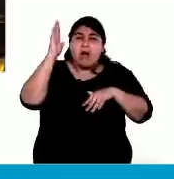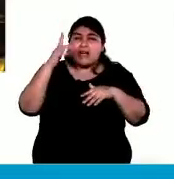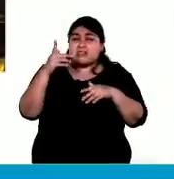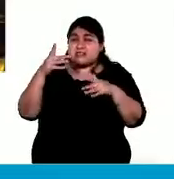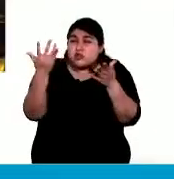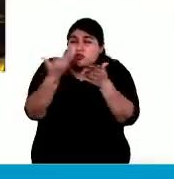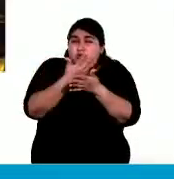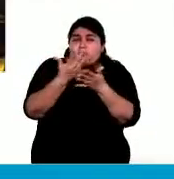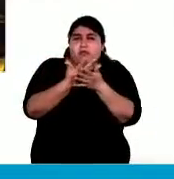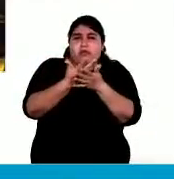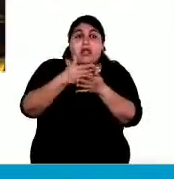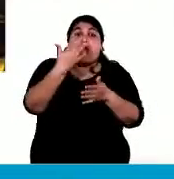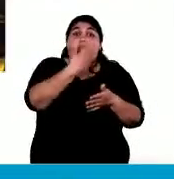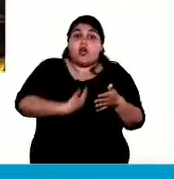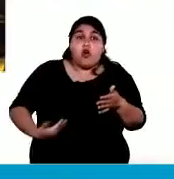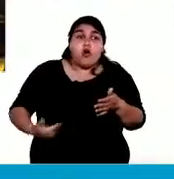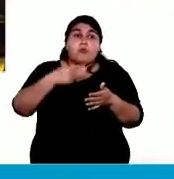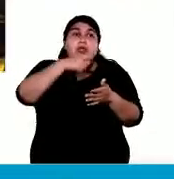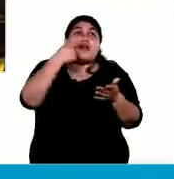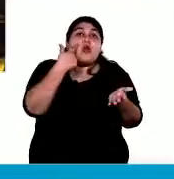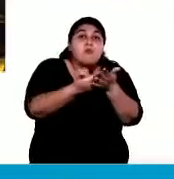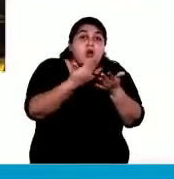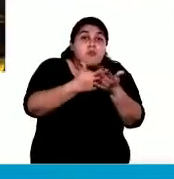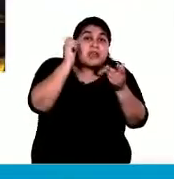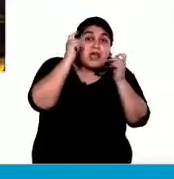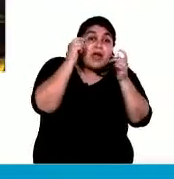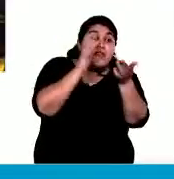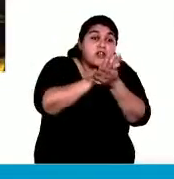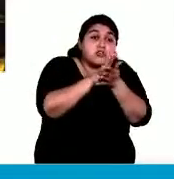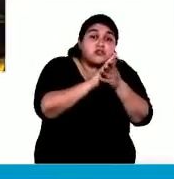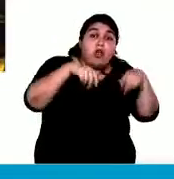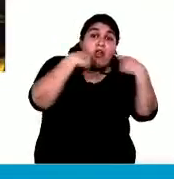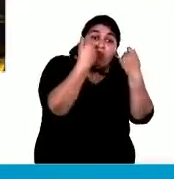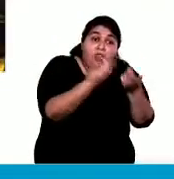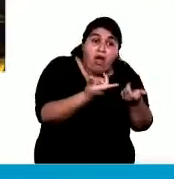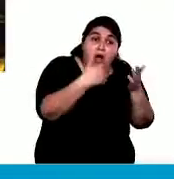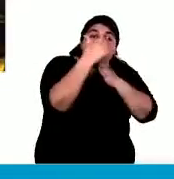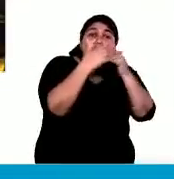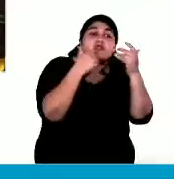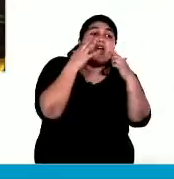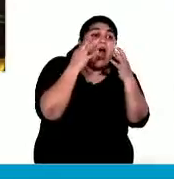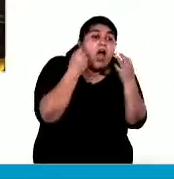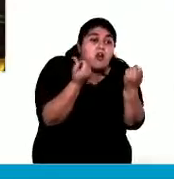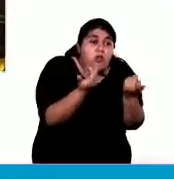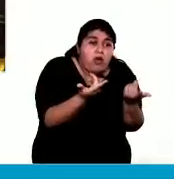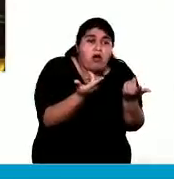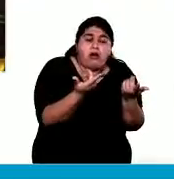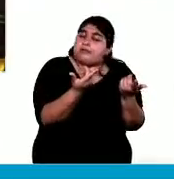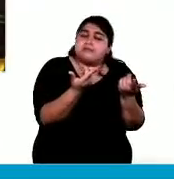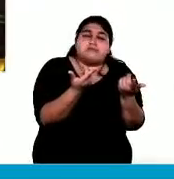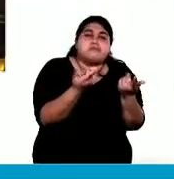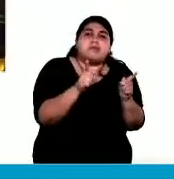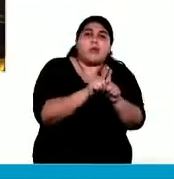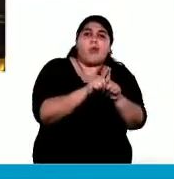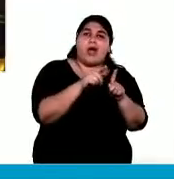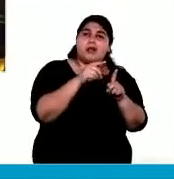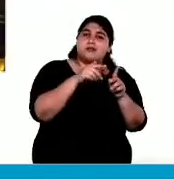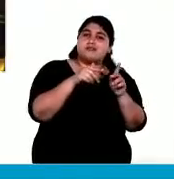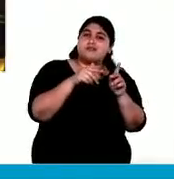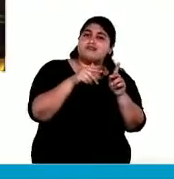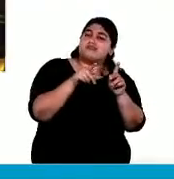el gobierno lejos de proponer alguna solución habitacional a las familias sin techo han lanzado una campaña